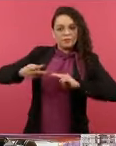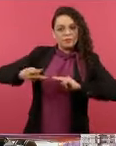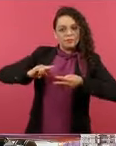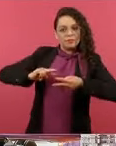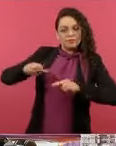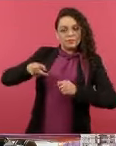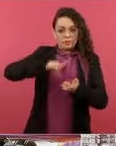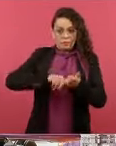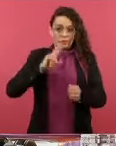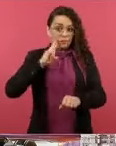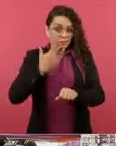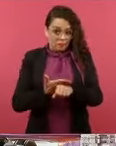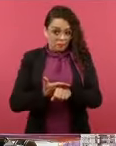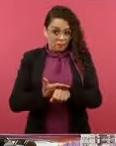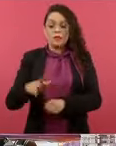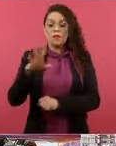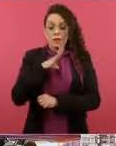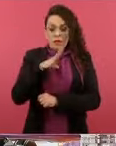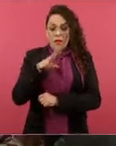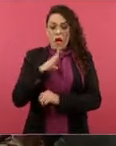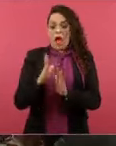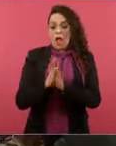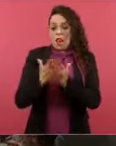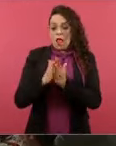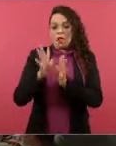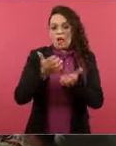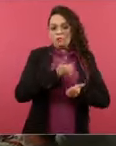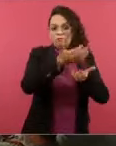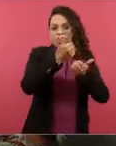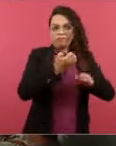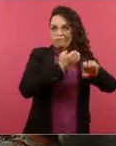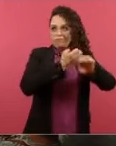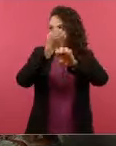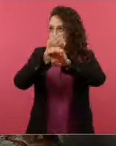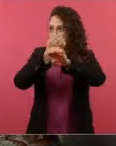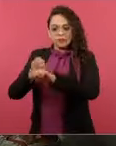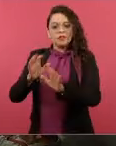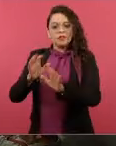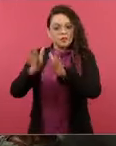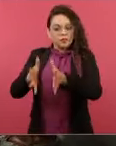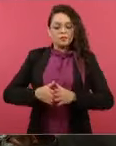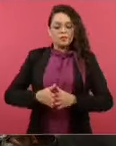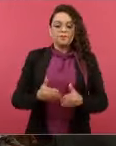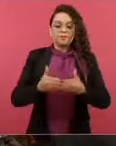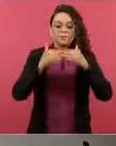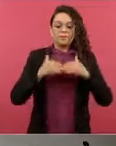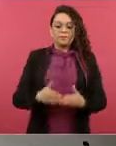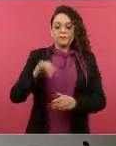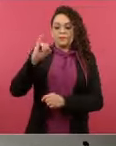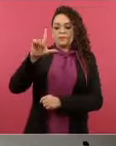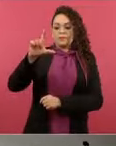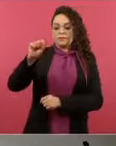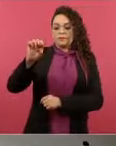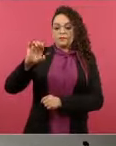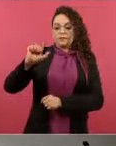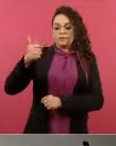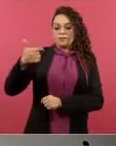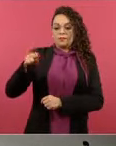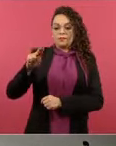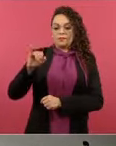que tenemos. Están los libros en los estados. Ahora, Ilse Aguilar. Gracias.